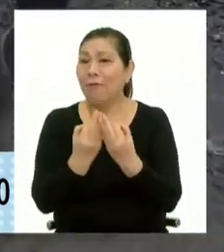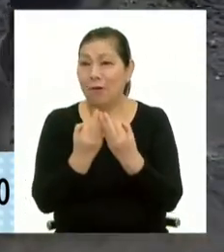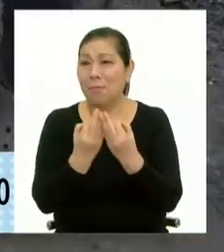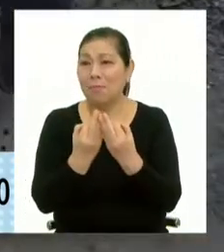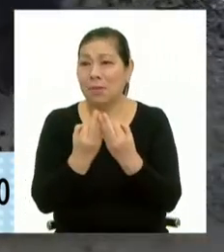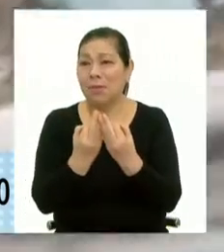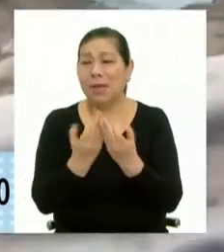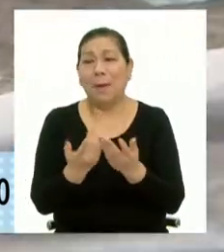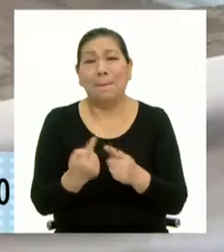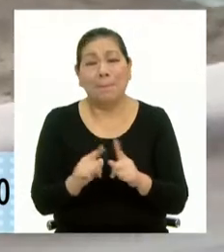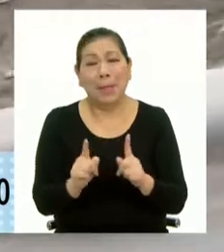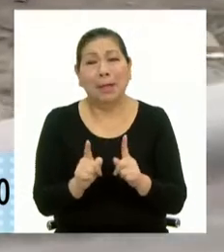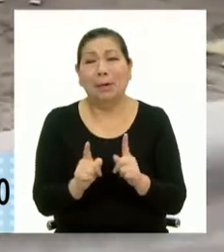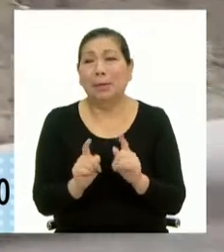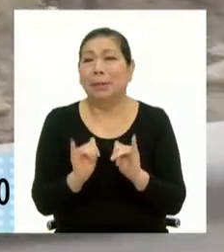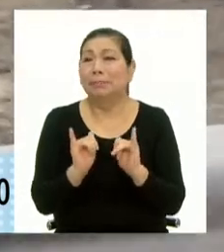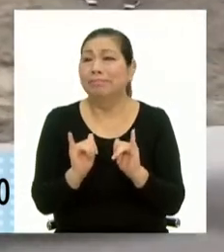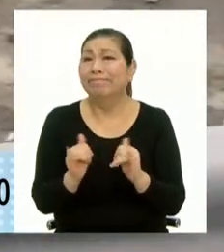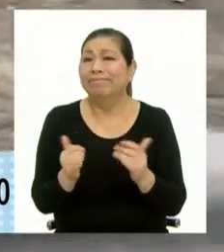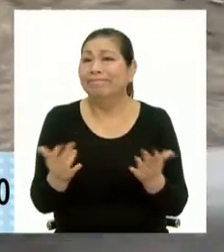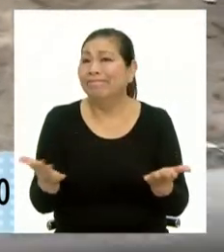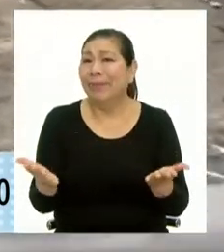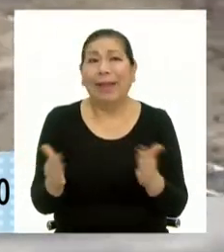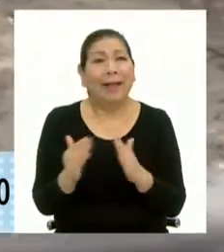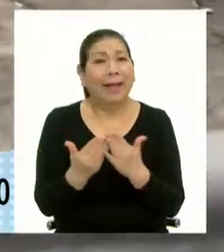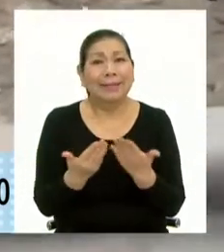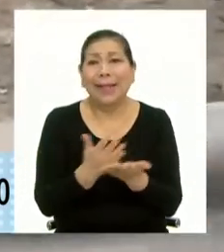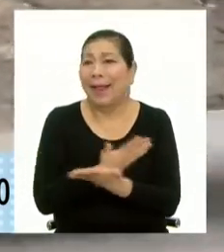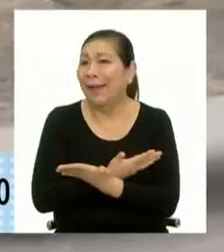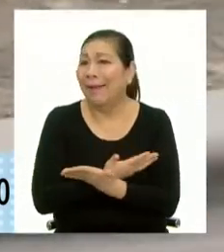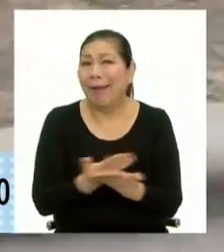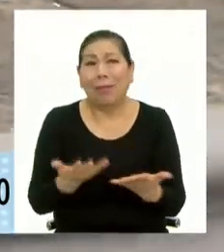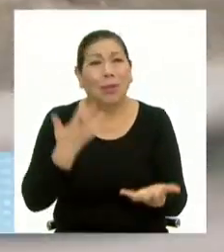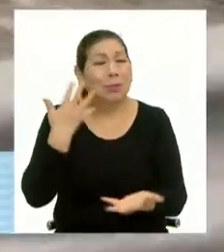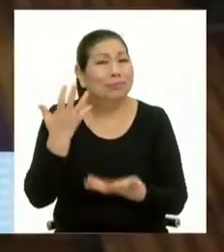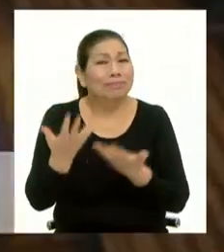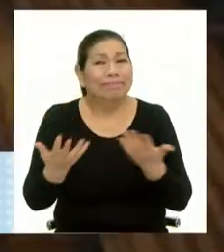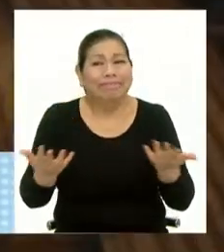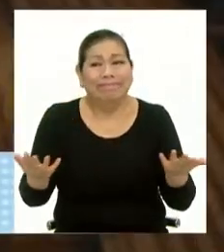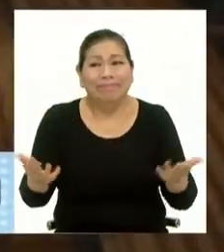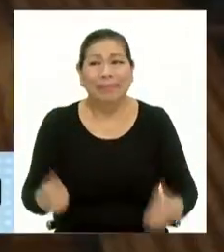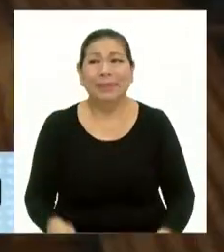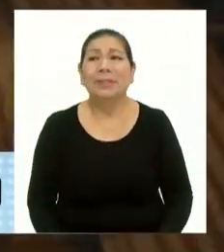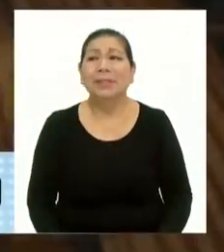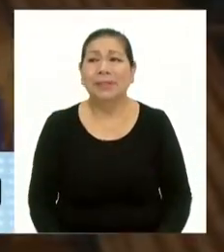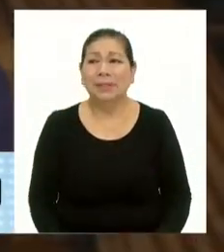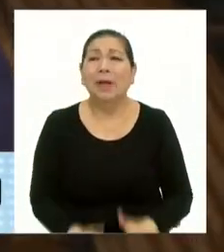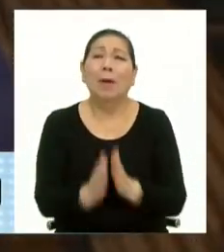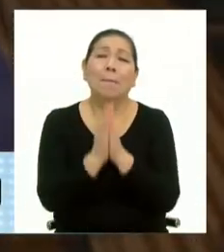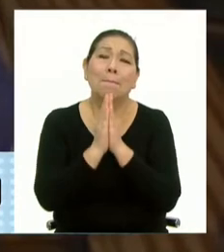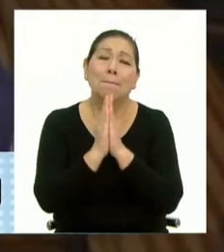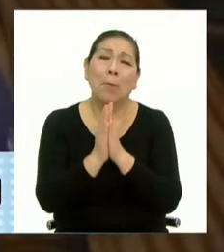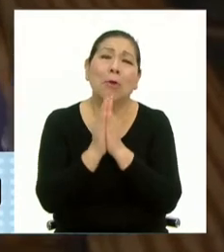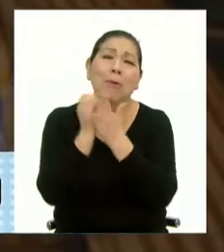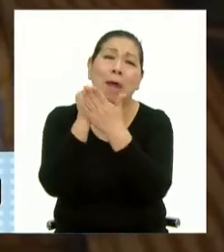historias propias que se han quedado prácticamente sin nada a raíz de este suceso. Ayúdennos, por